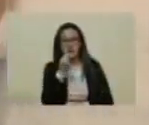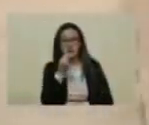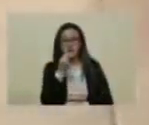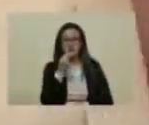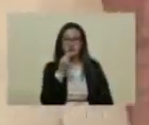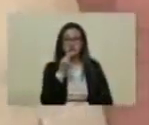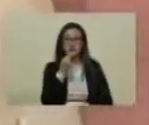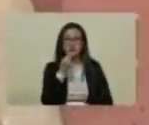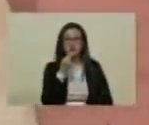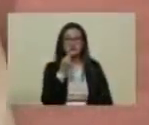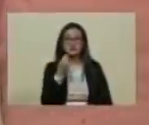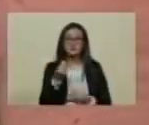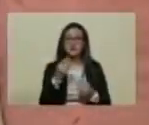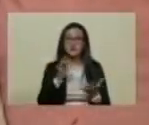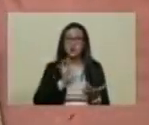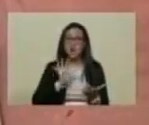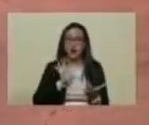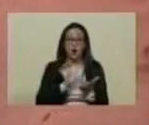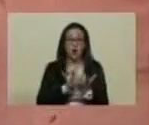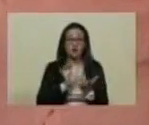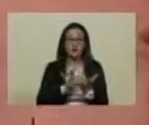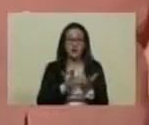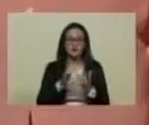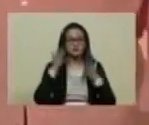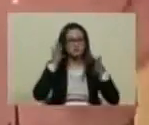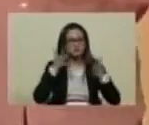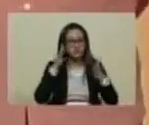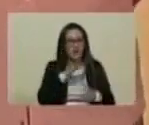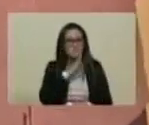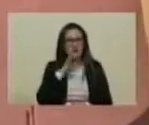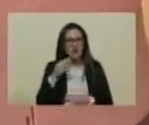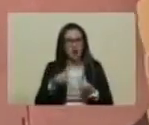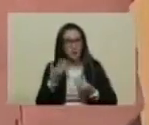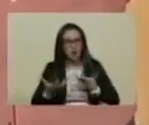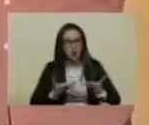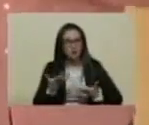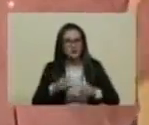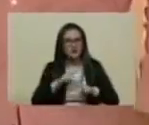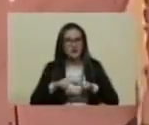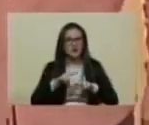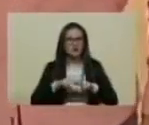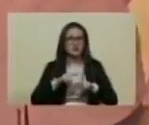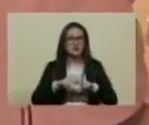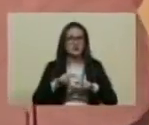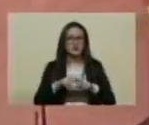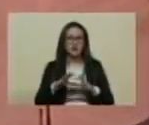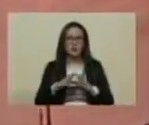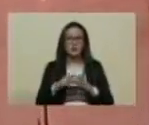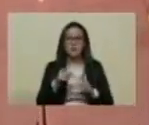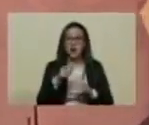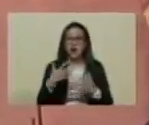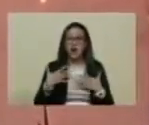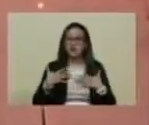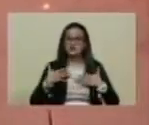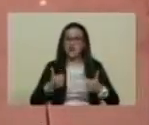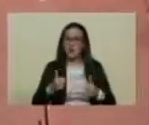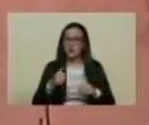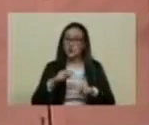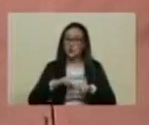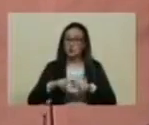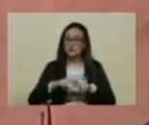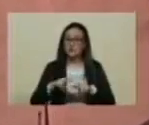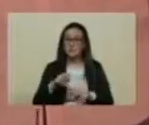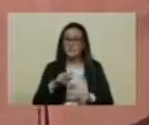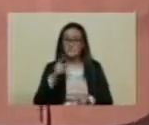lo cual hemos hecho el contacto para que asesoren a nuestras madres en función de todo lo que tiene que ver con el nivel